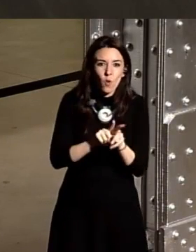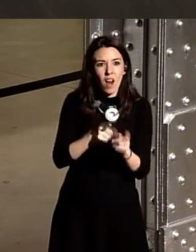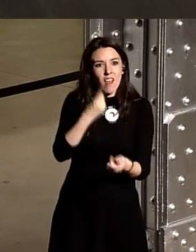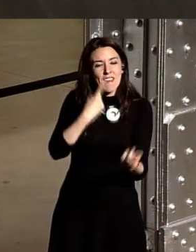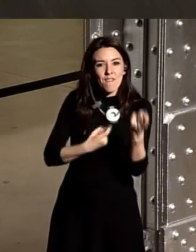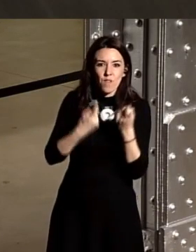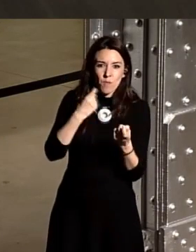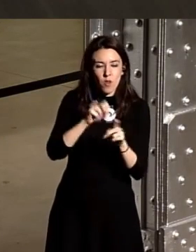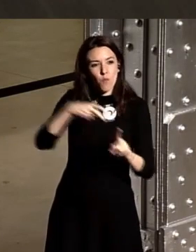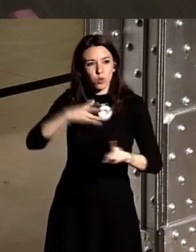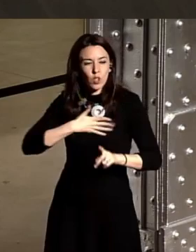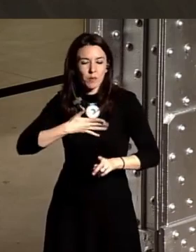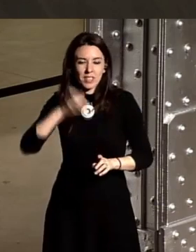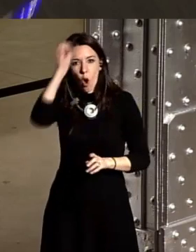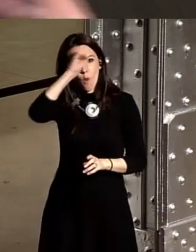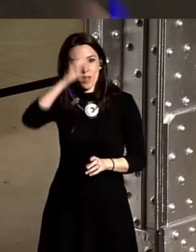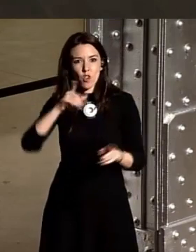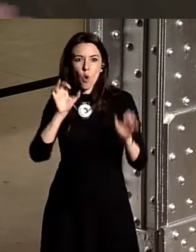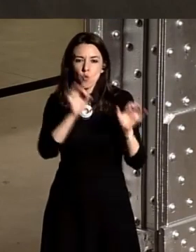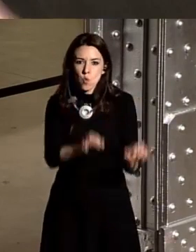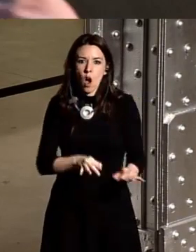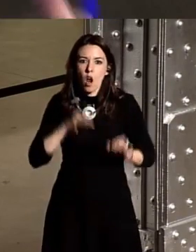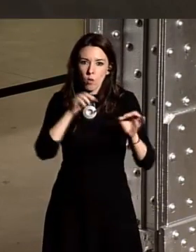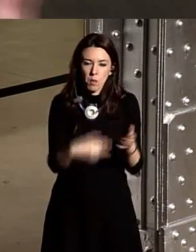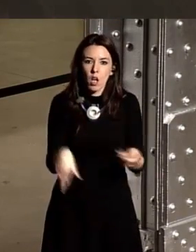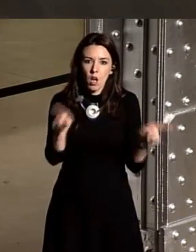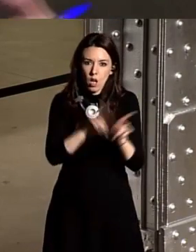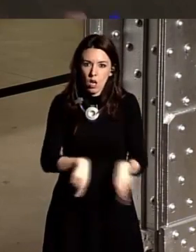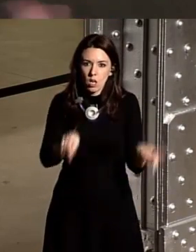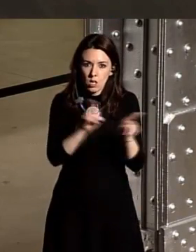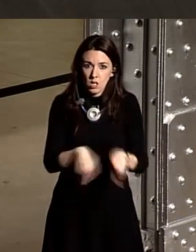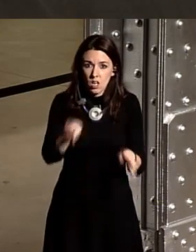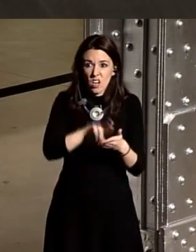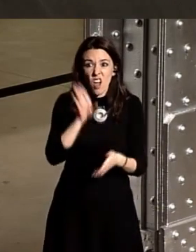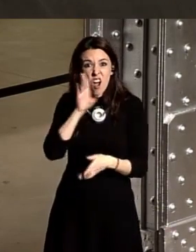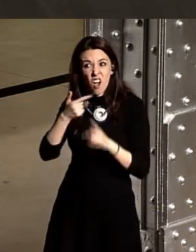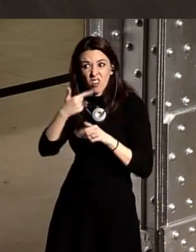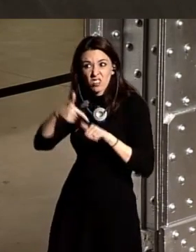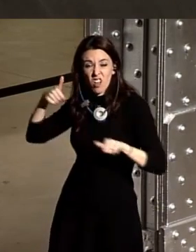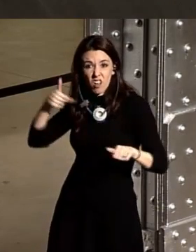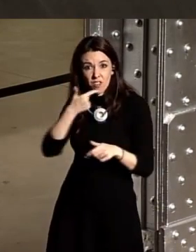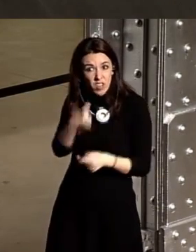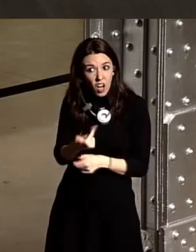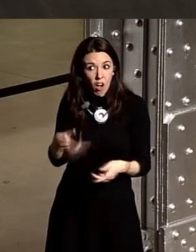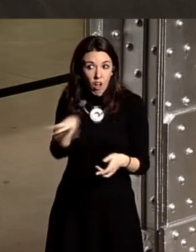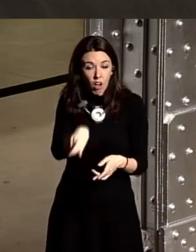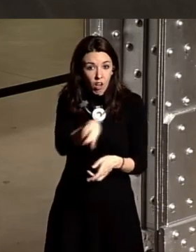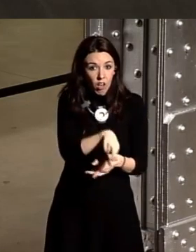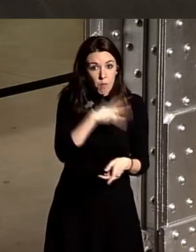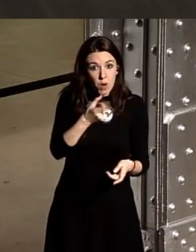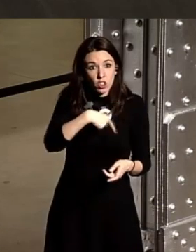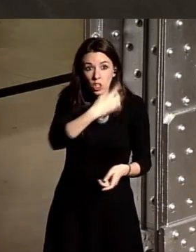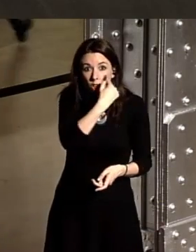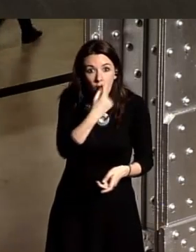veces, desde mi punto de vista, demasiado uniforme porque estamos repitiendo todo el rato lo que han dicho otros antes porque no nos da tiempo a ver por nosotros